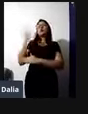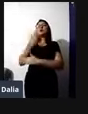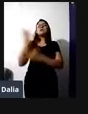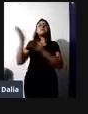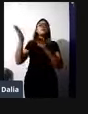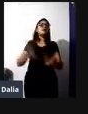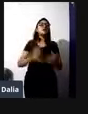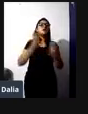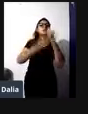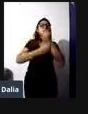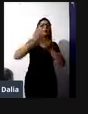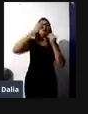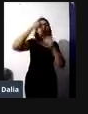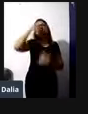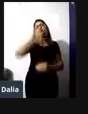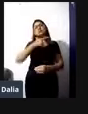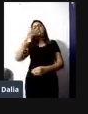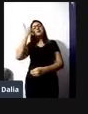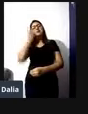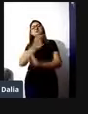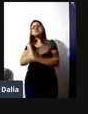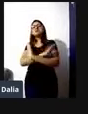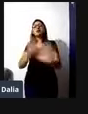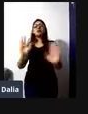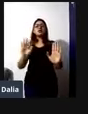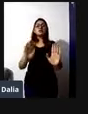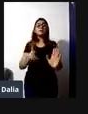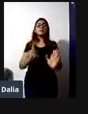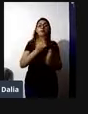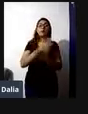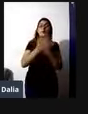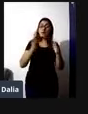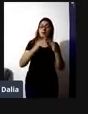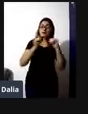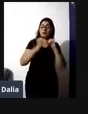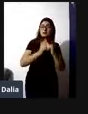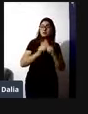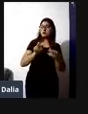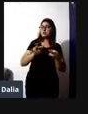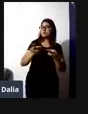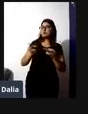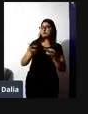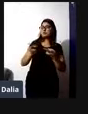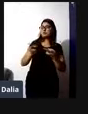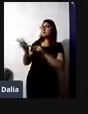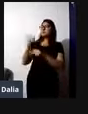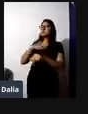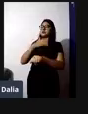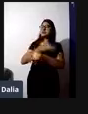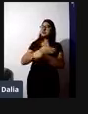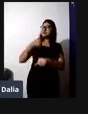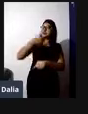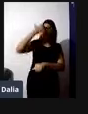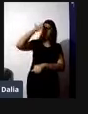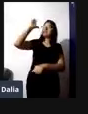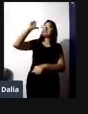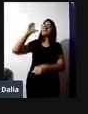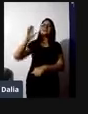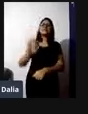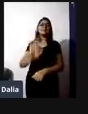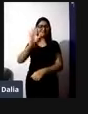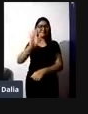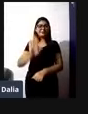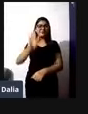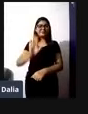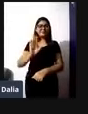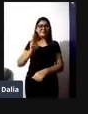entonces ver que hay cosas de los integrantes de tu familia que ni siquiera conocías. Hemos visto